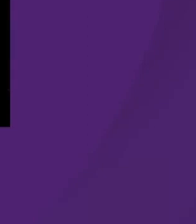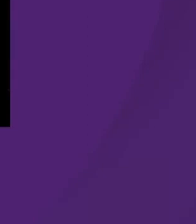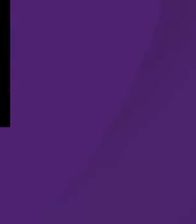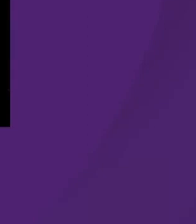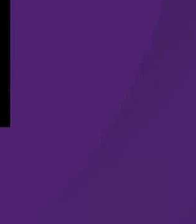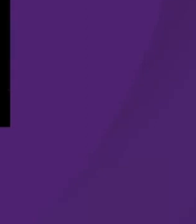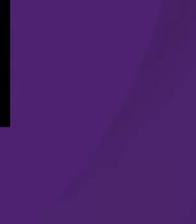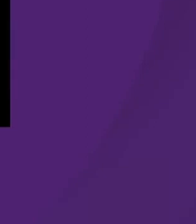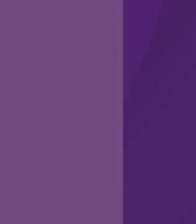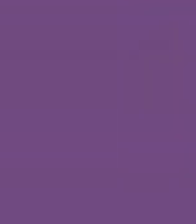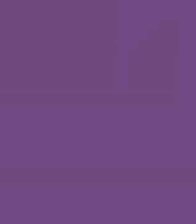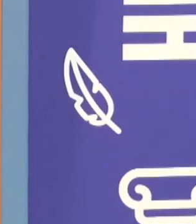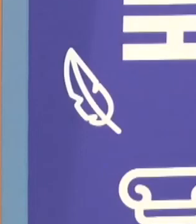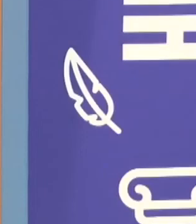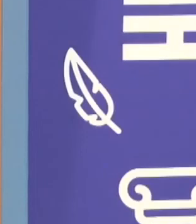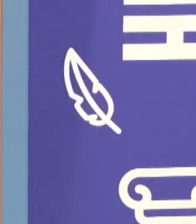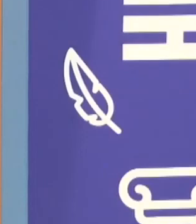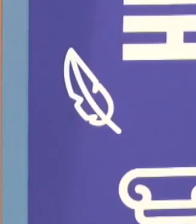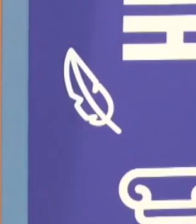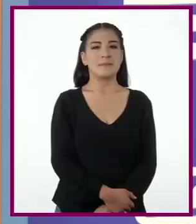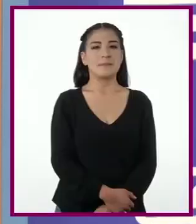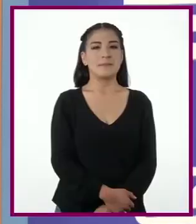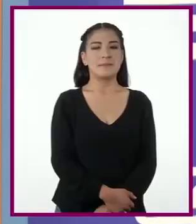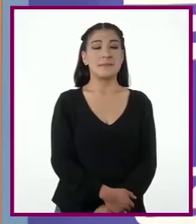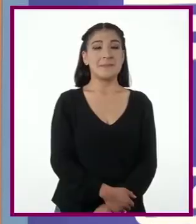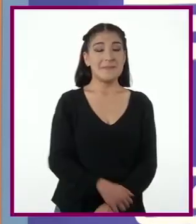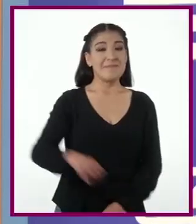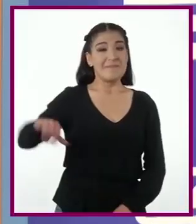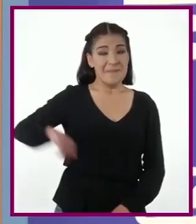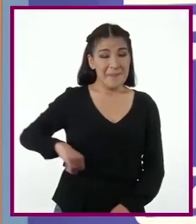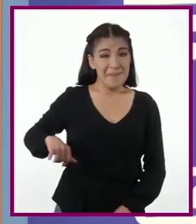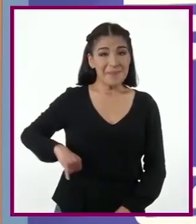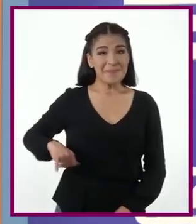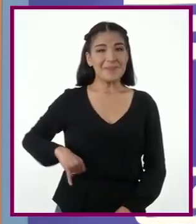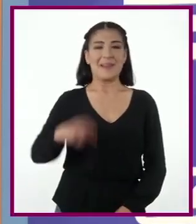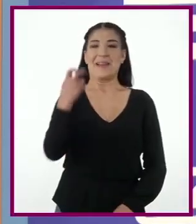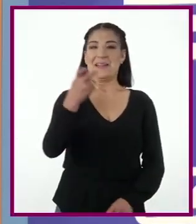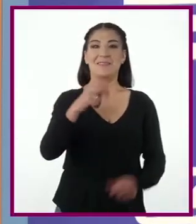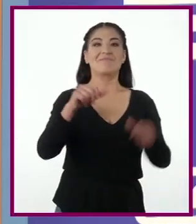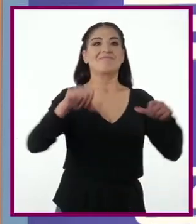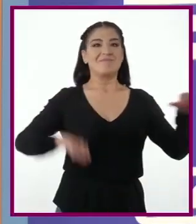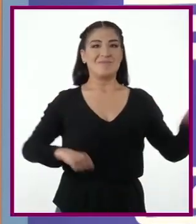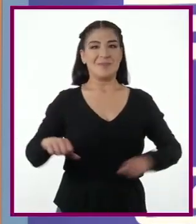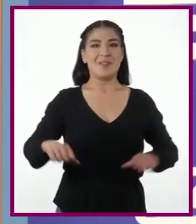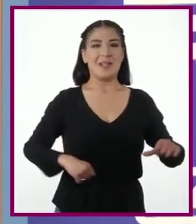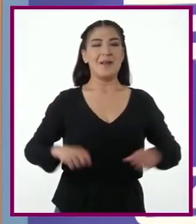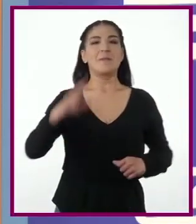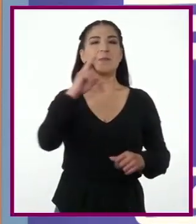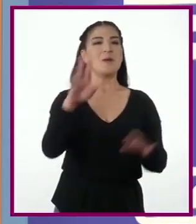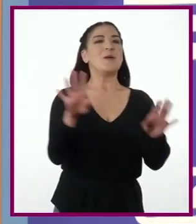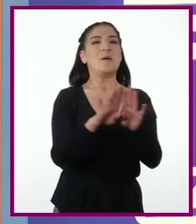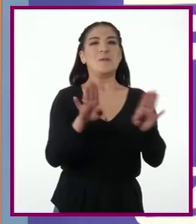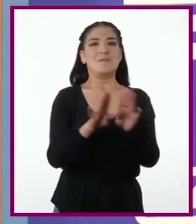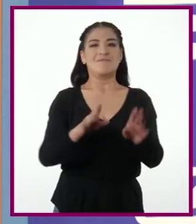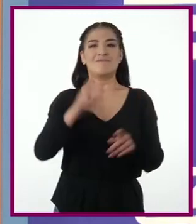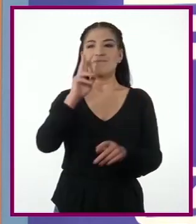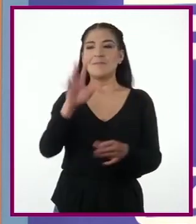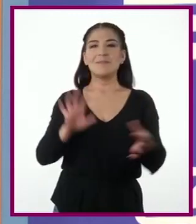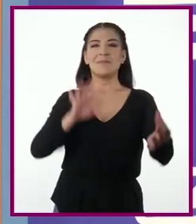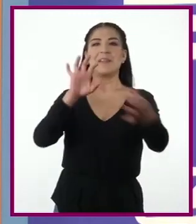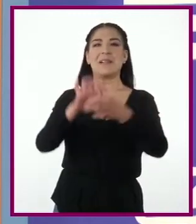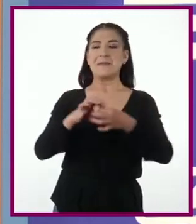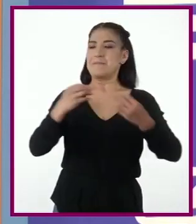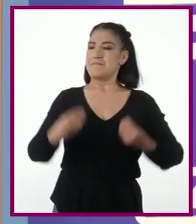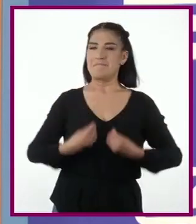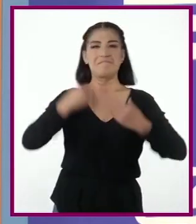¡Qué interesante! Esta es una actividad que se conecta directamente con nuestra